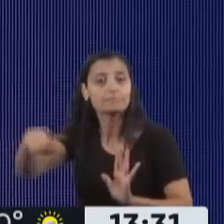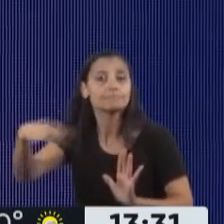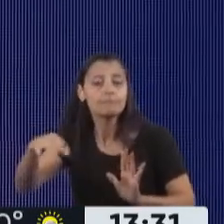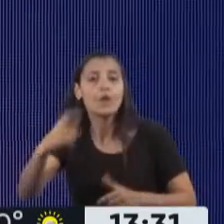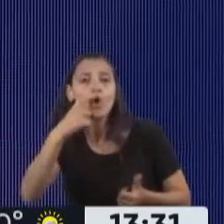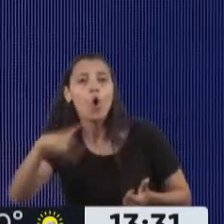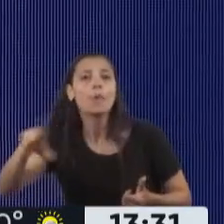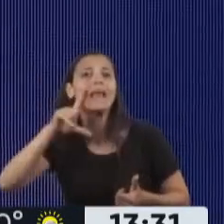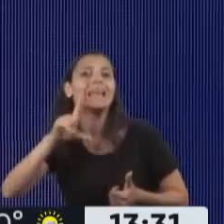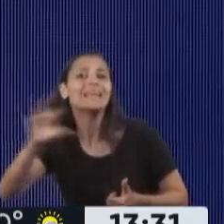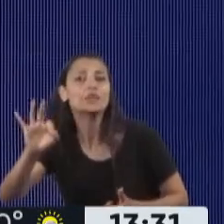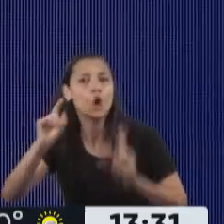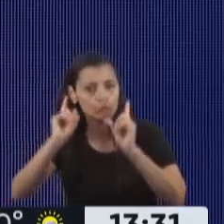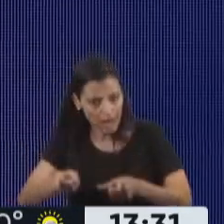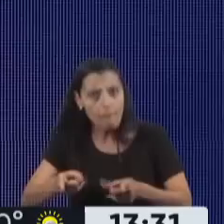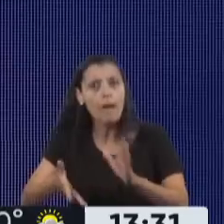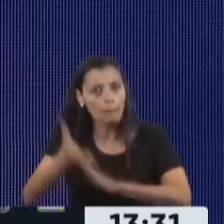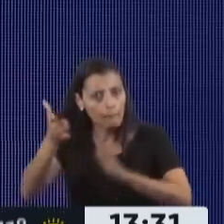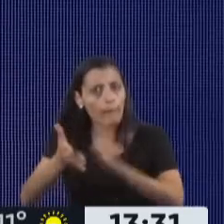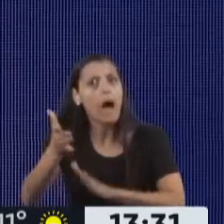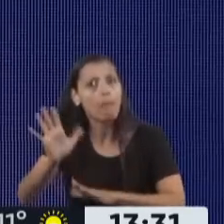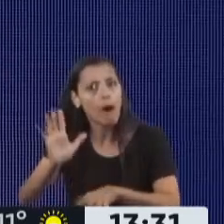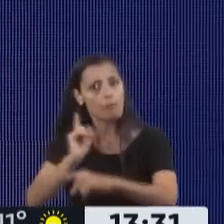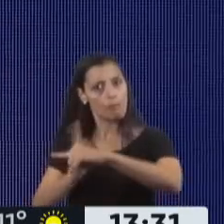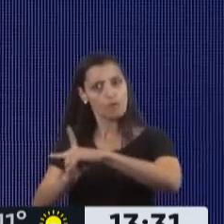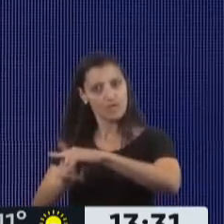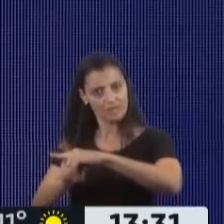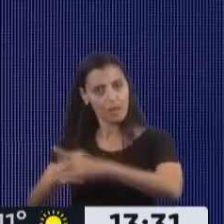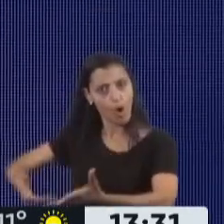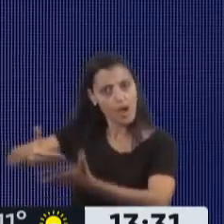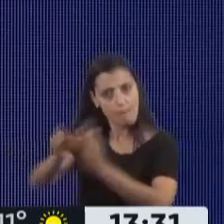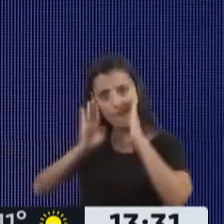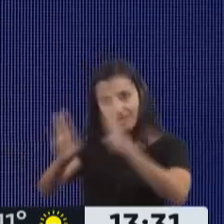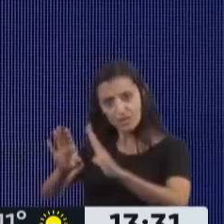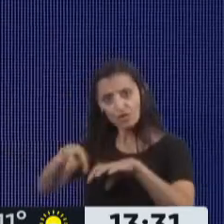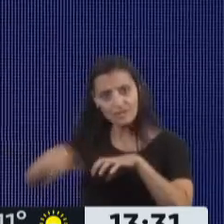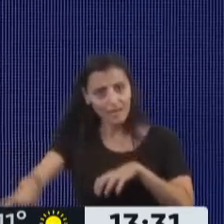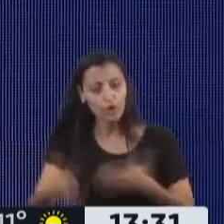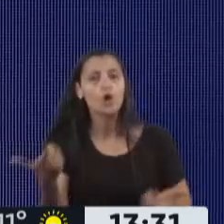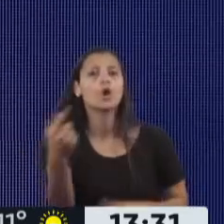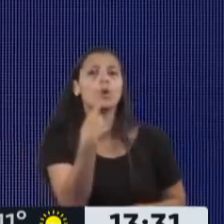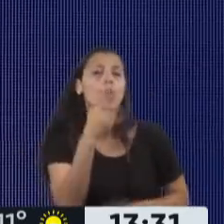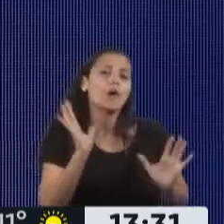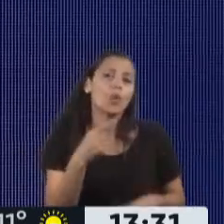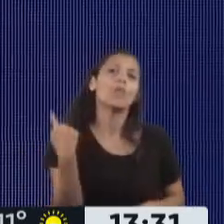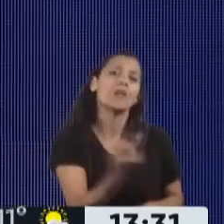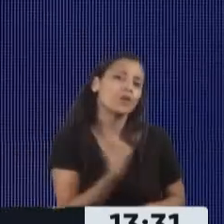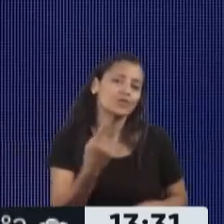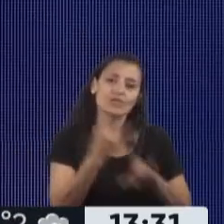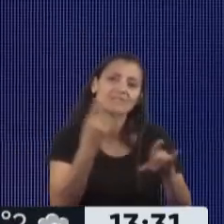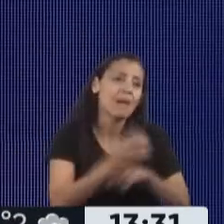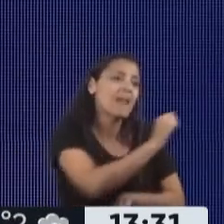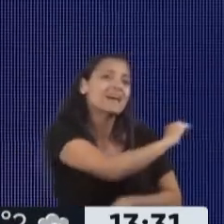litio, también, digamos, van a estar haciendo un gran aporte. Sin lugar a dudas, nuestro campo